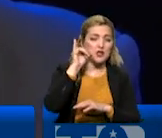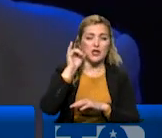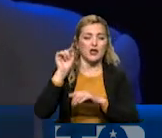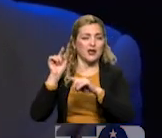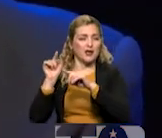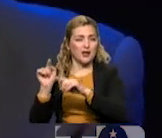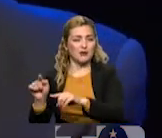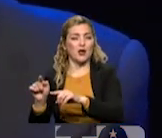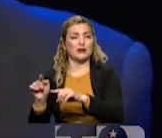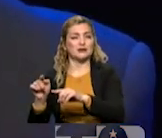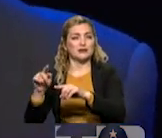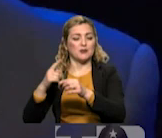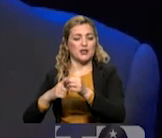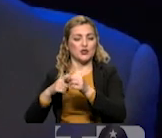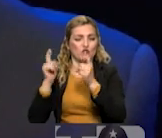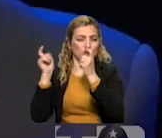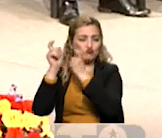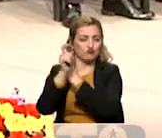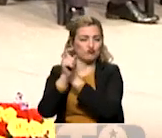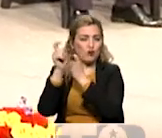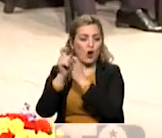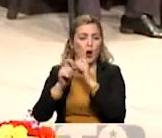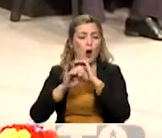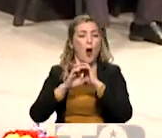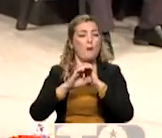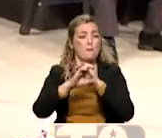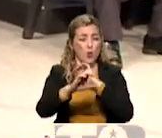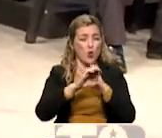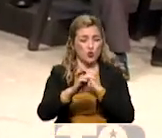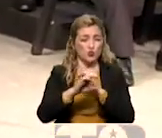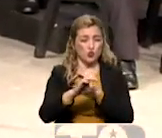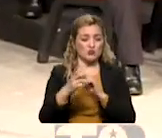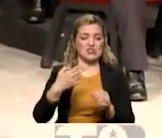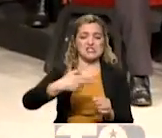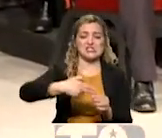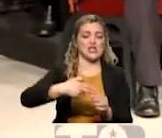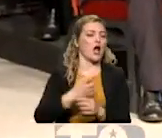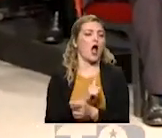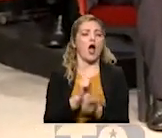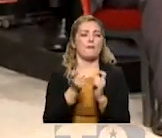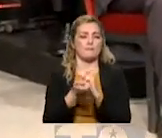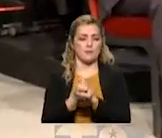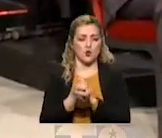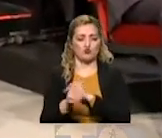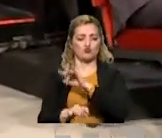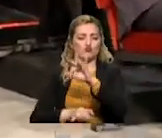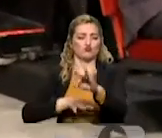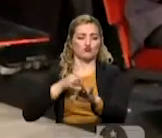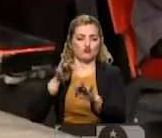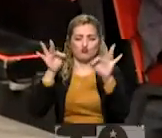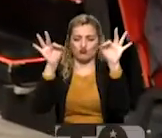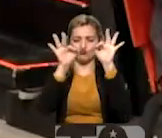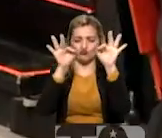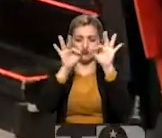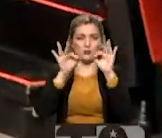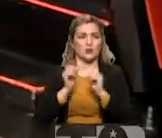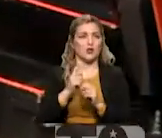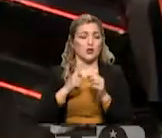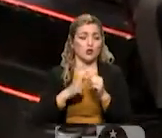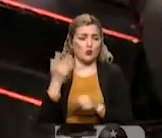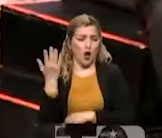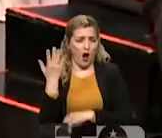flota de buses por unidades eléctricas y un dãa claro al final de su discurso quien quitó si hay alcalde